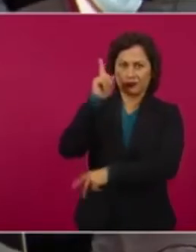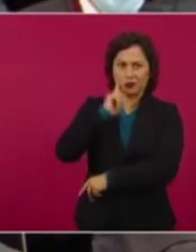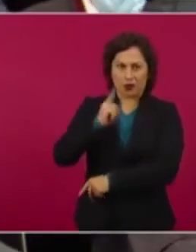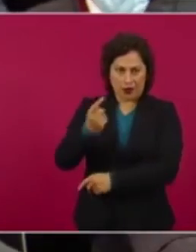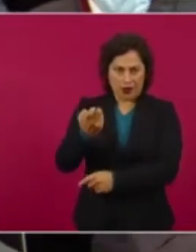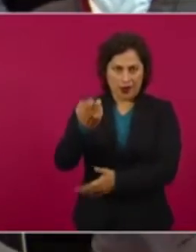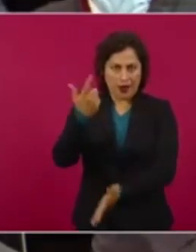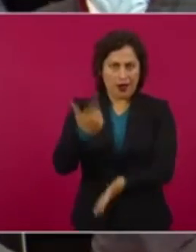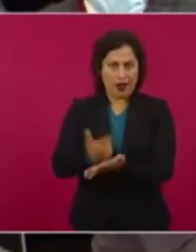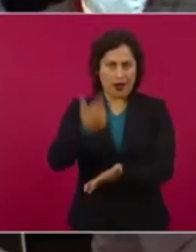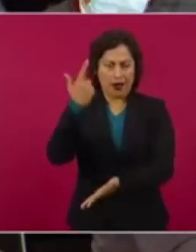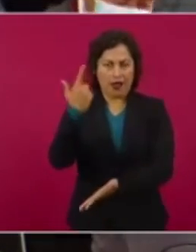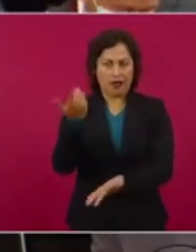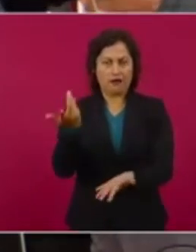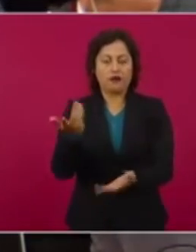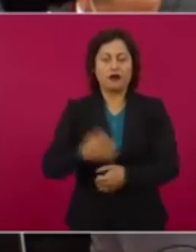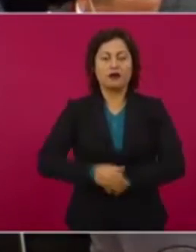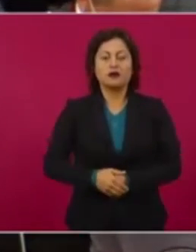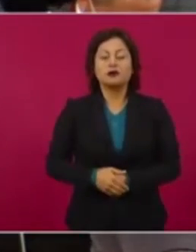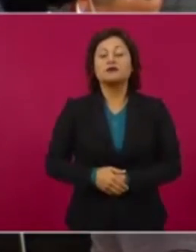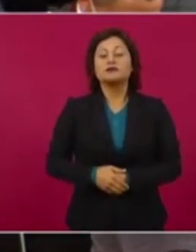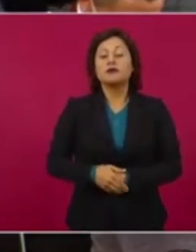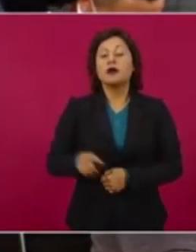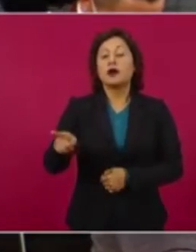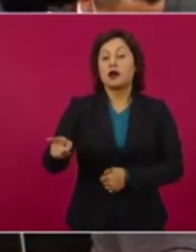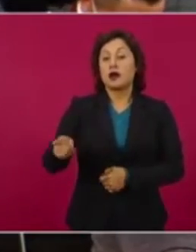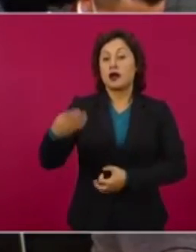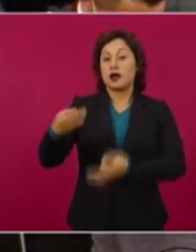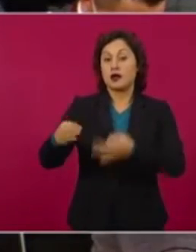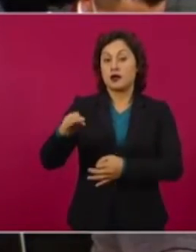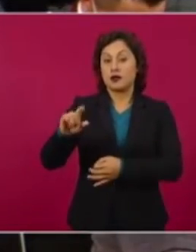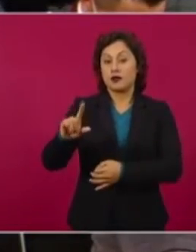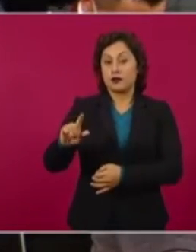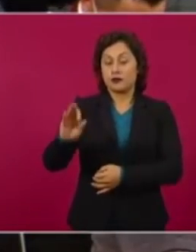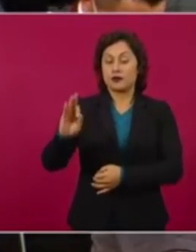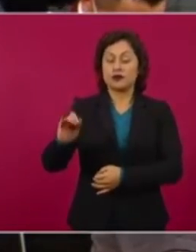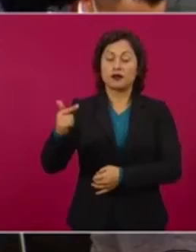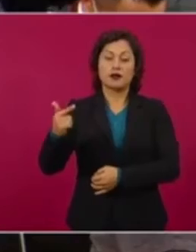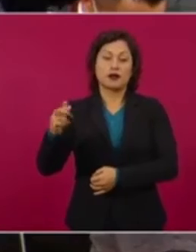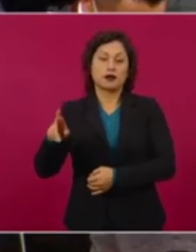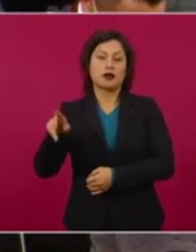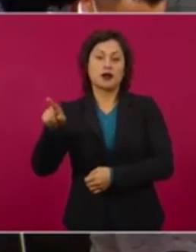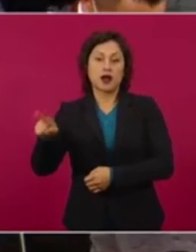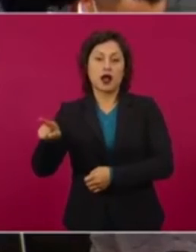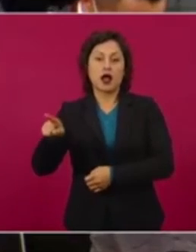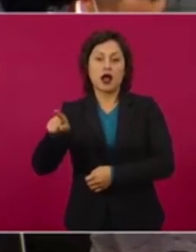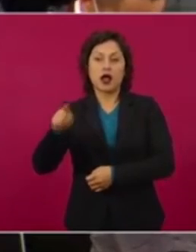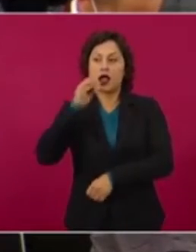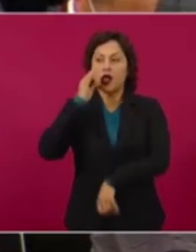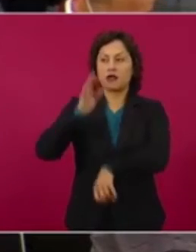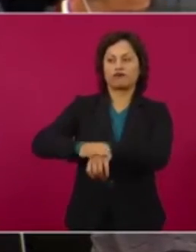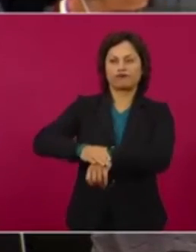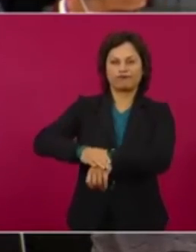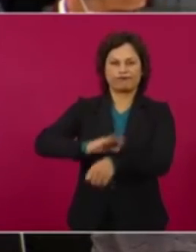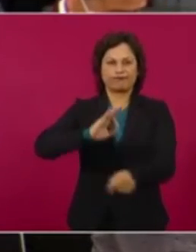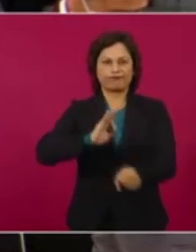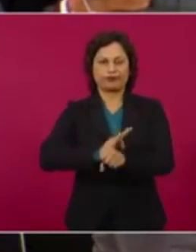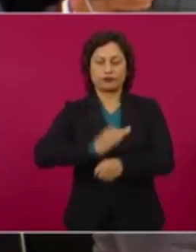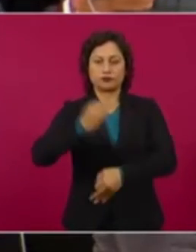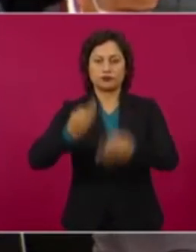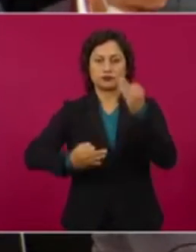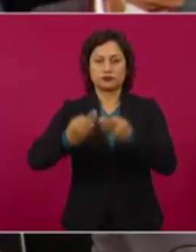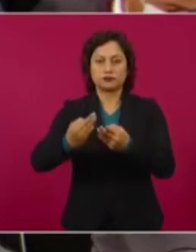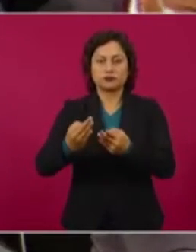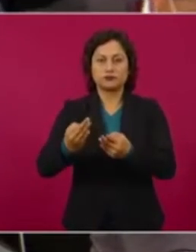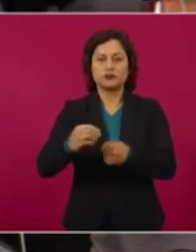Hay una apelación supuestamente por parte de la Fiscalía que se pierde la carpeta de